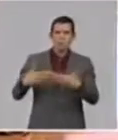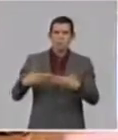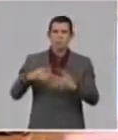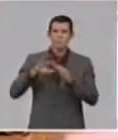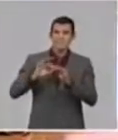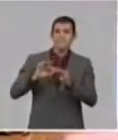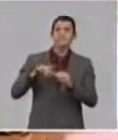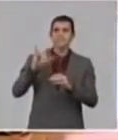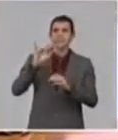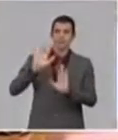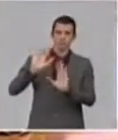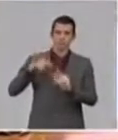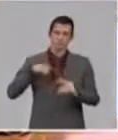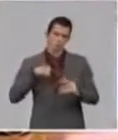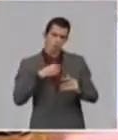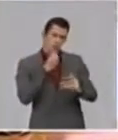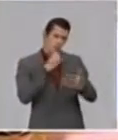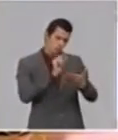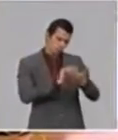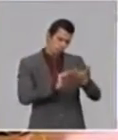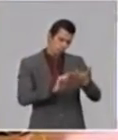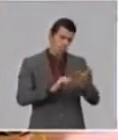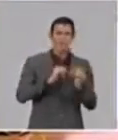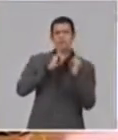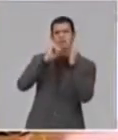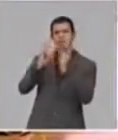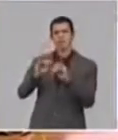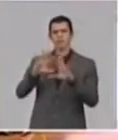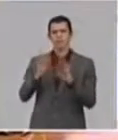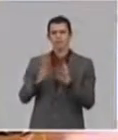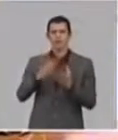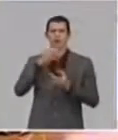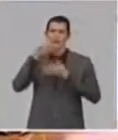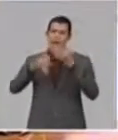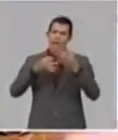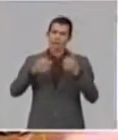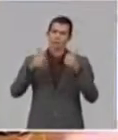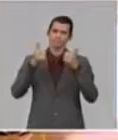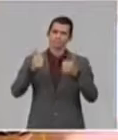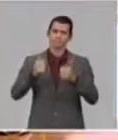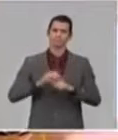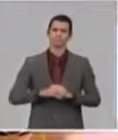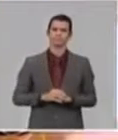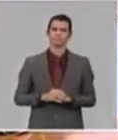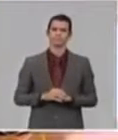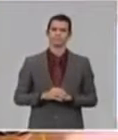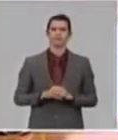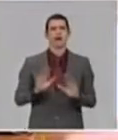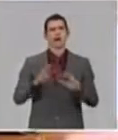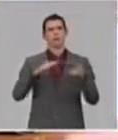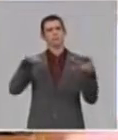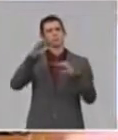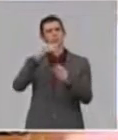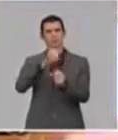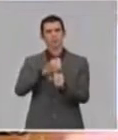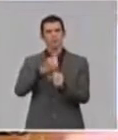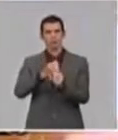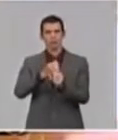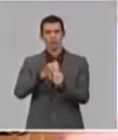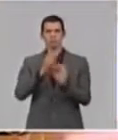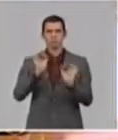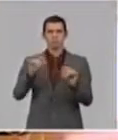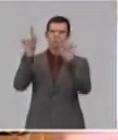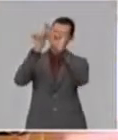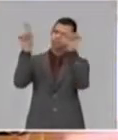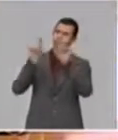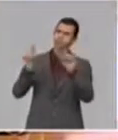digo que pueden continuar dirigiéndose al Ministerio del Trabajo. Nosotros hemos puesto al servicio de la población, está en todos los canales